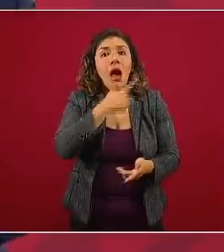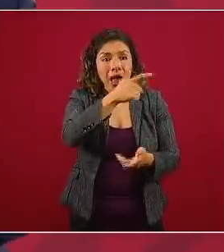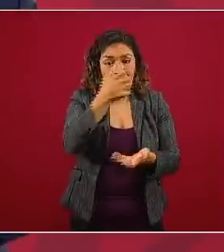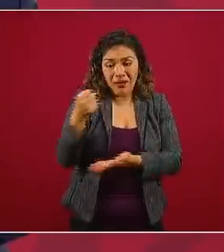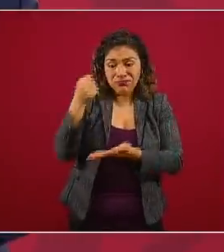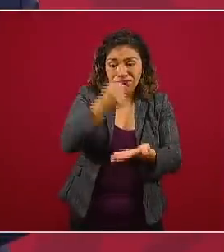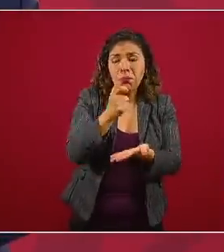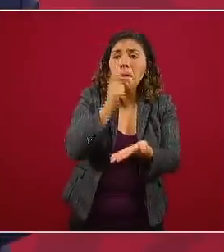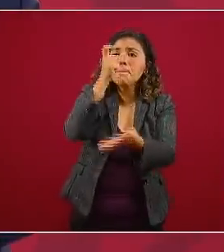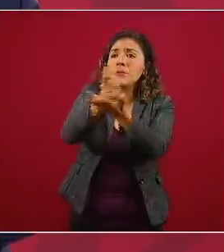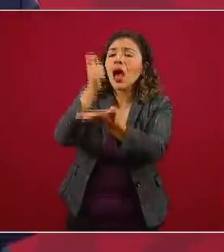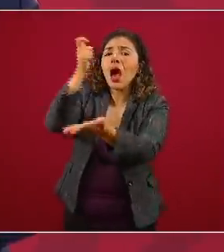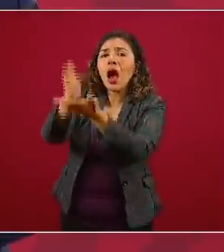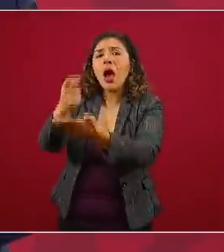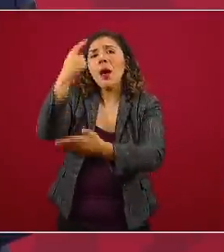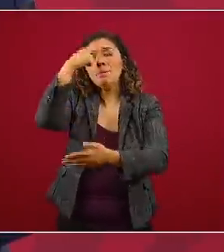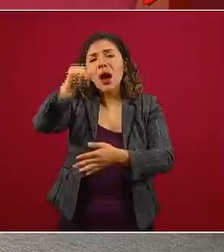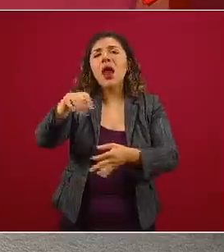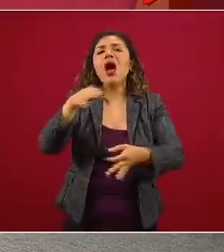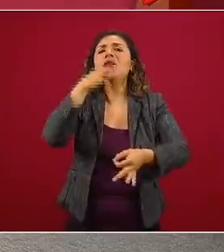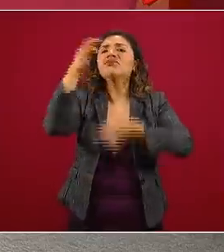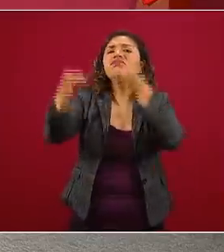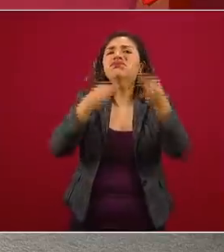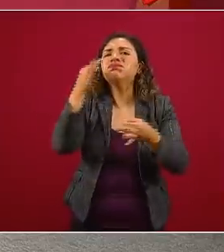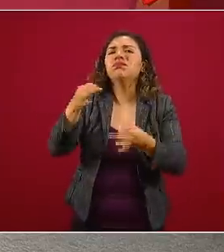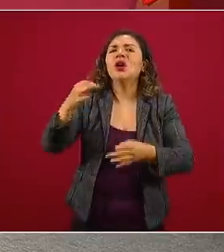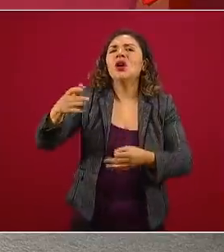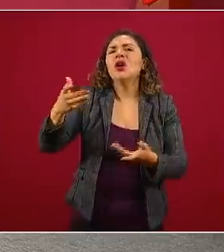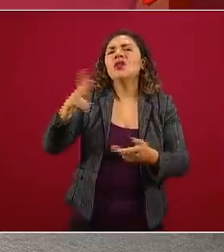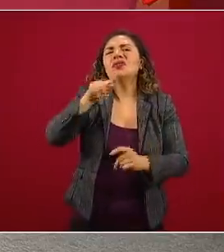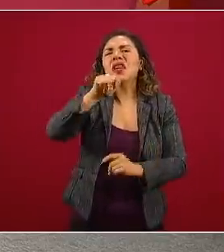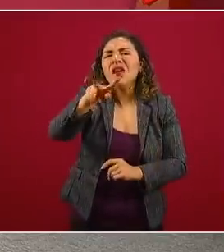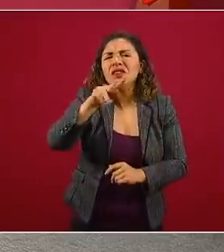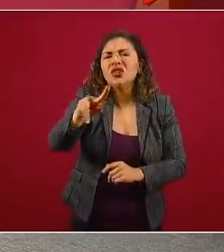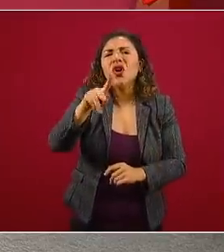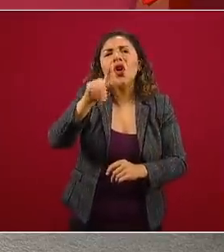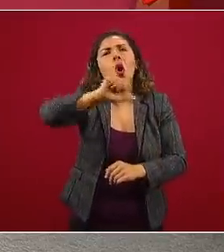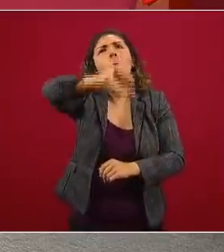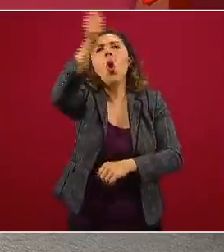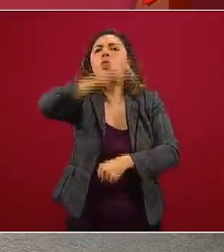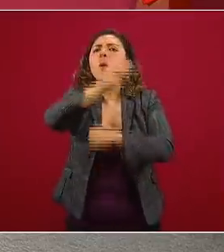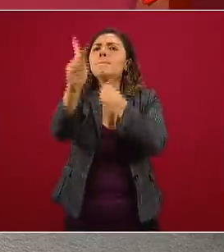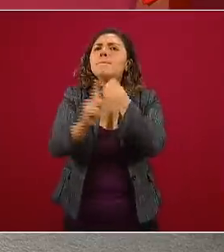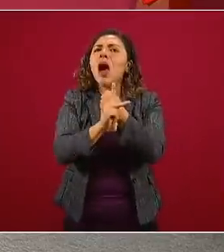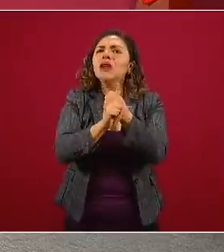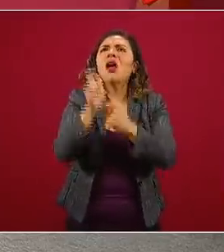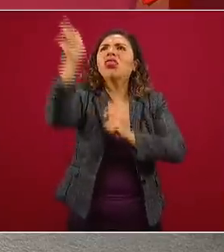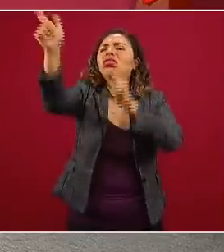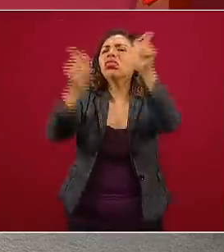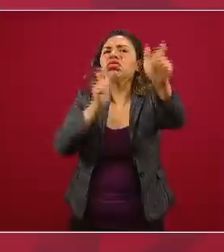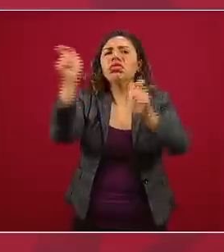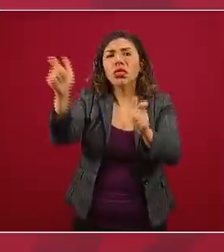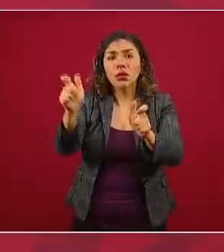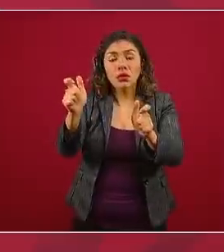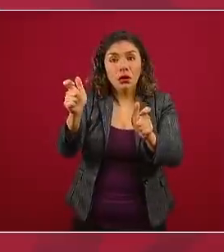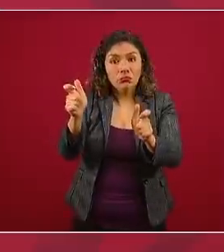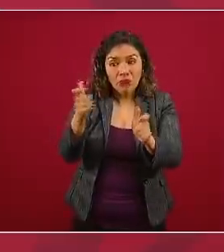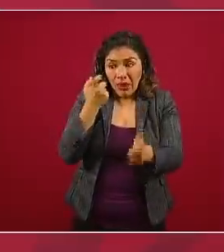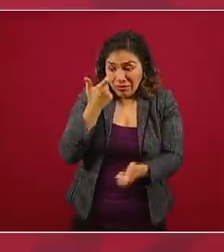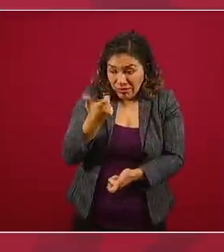publicidad a medios nacionales en el extranjero pero del dinero